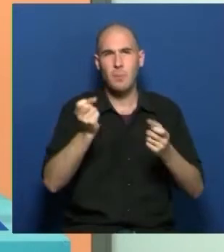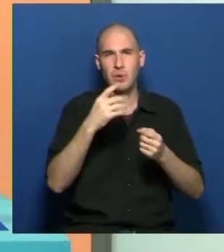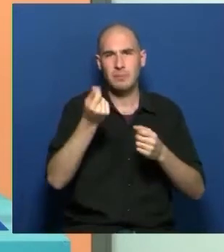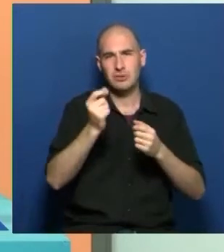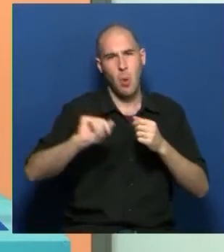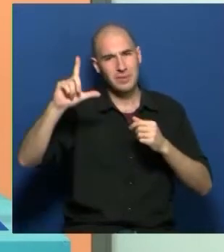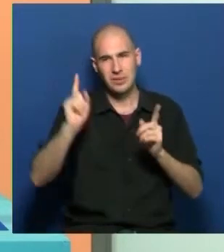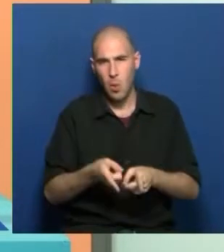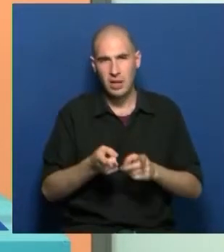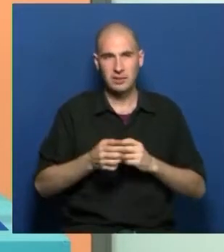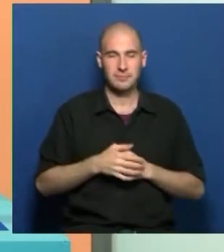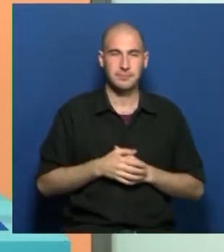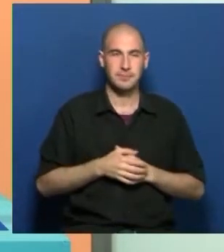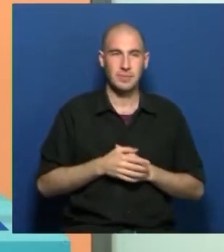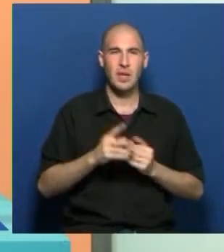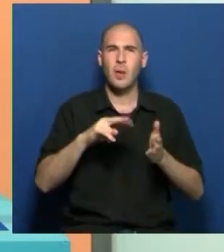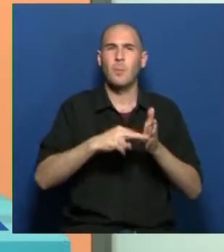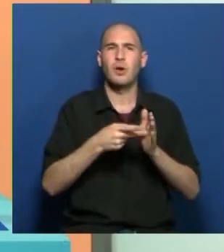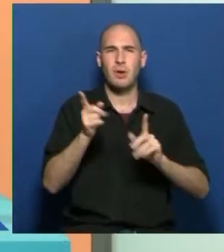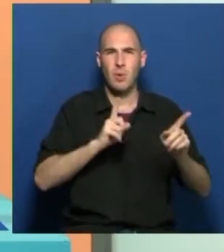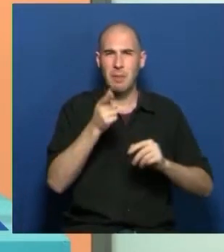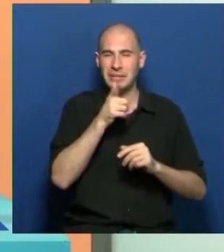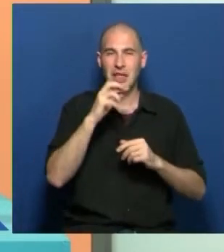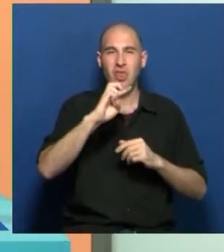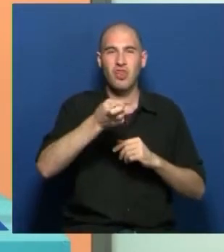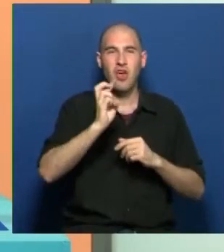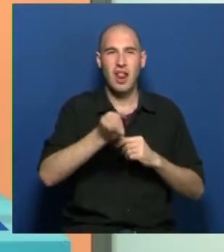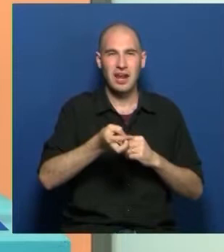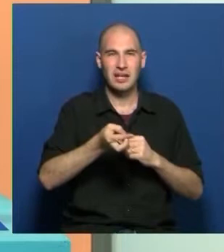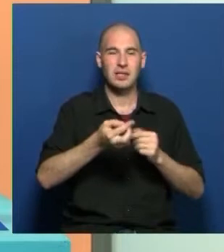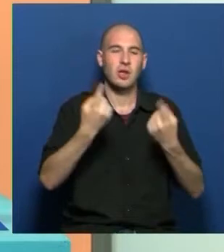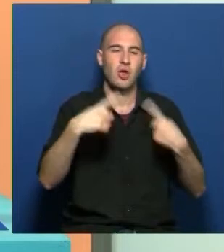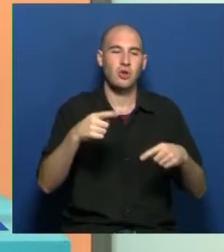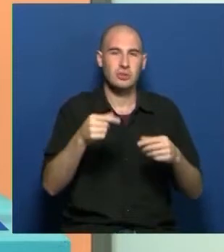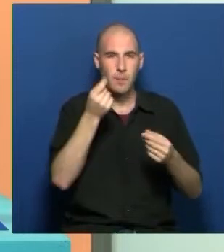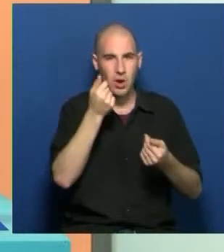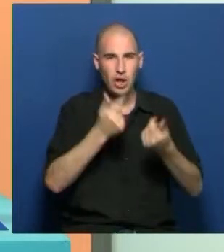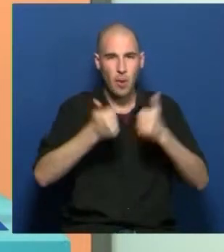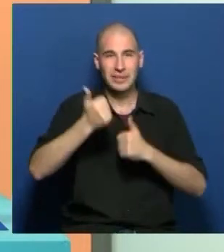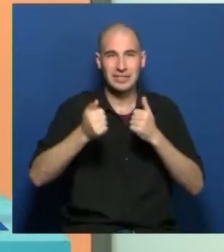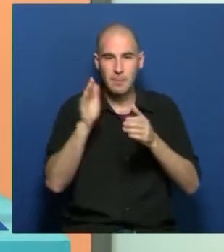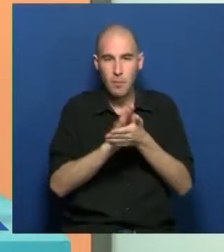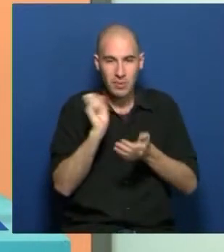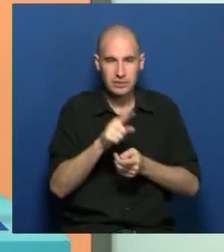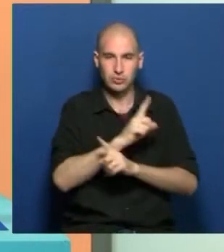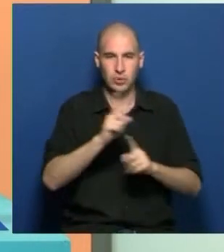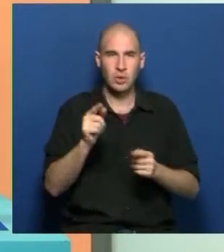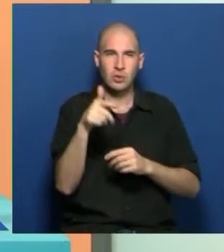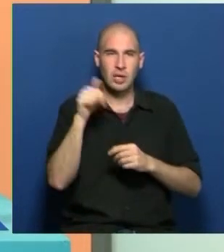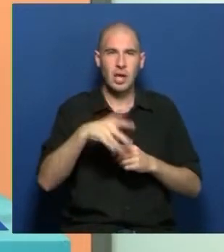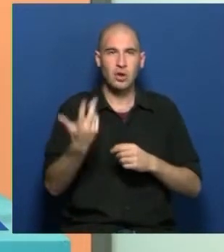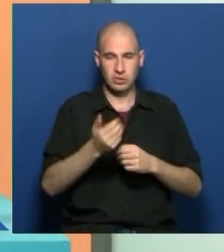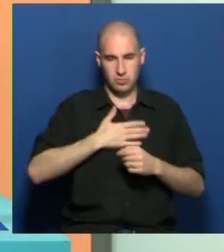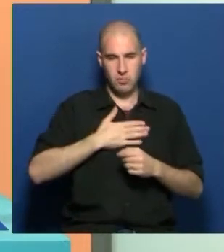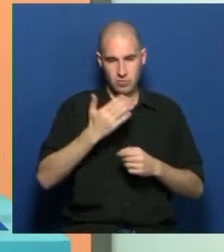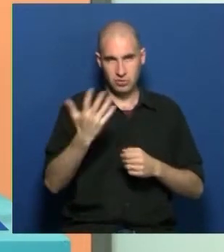la inflación. El problema es que yo creo que el dólar no debe ser una herramienta para buscar competitividad en sí misma, sino que debemos tratar de lograrla